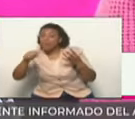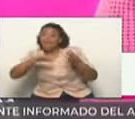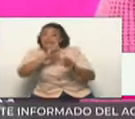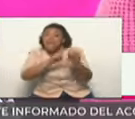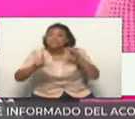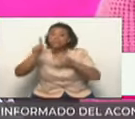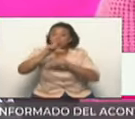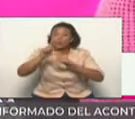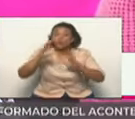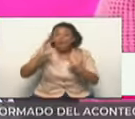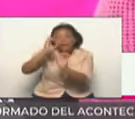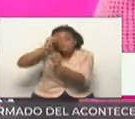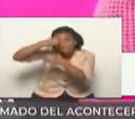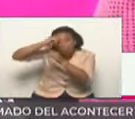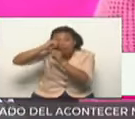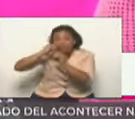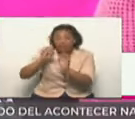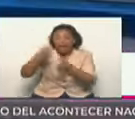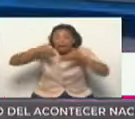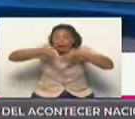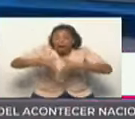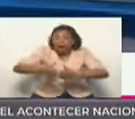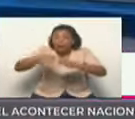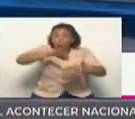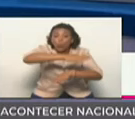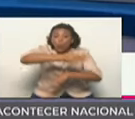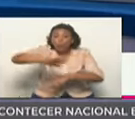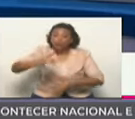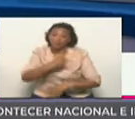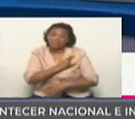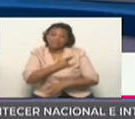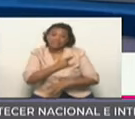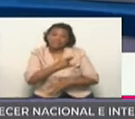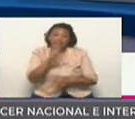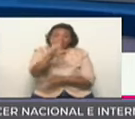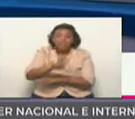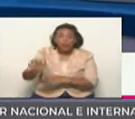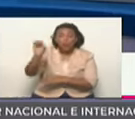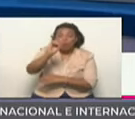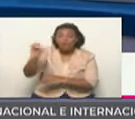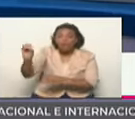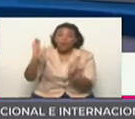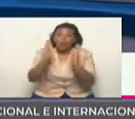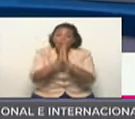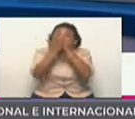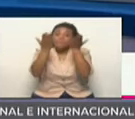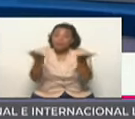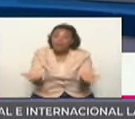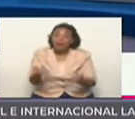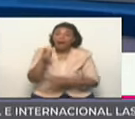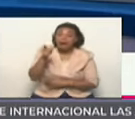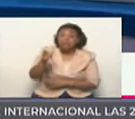licenciado en Biología Marina, egresado de la Universidad de Oriente, Cumaná,